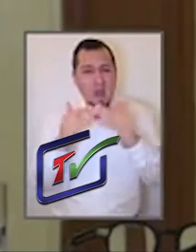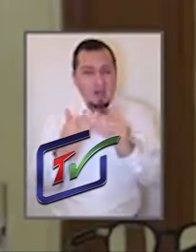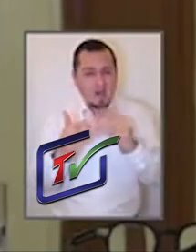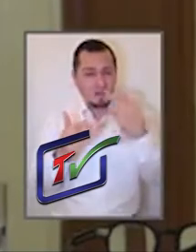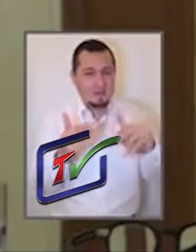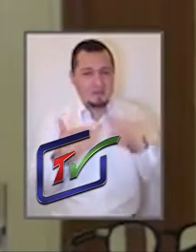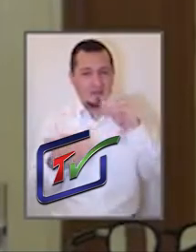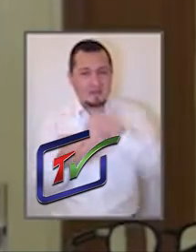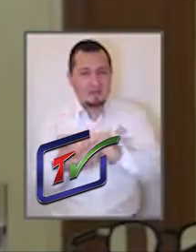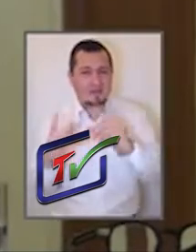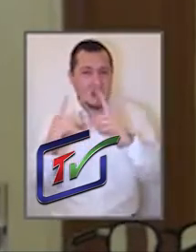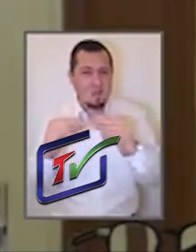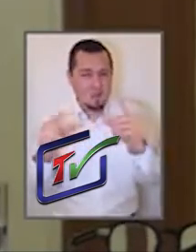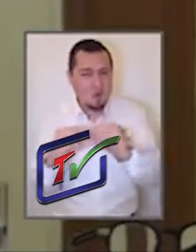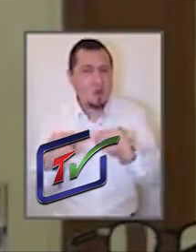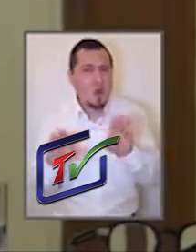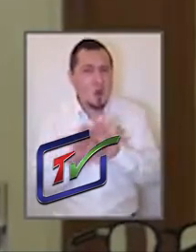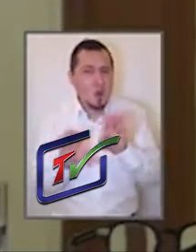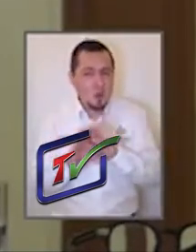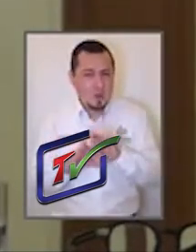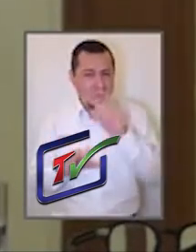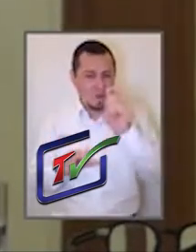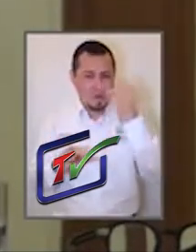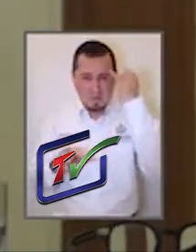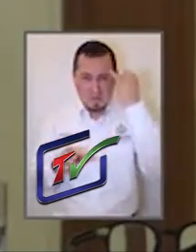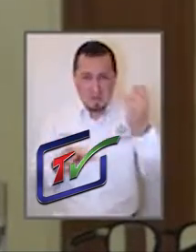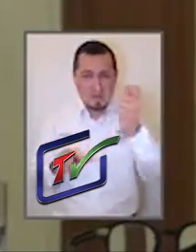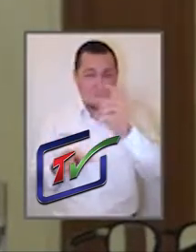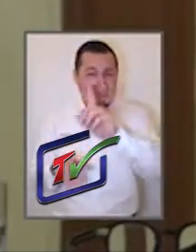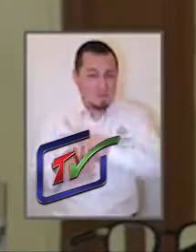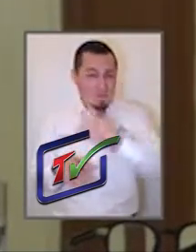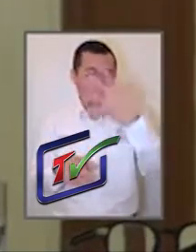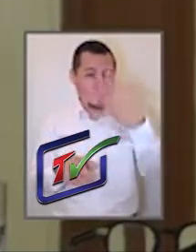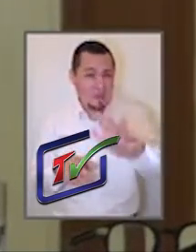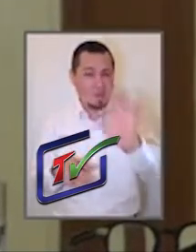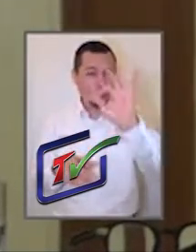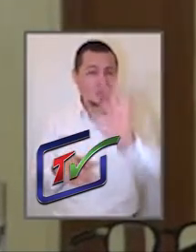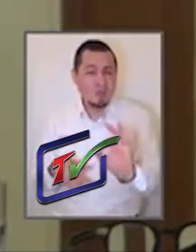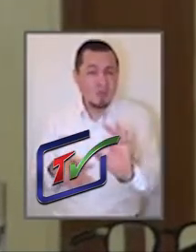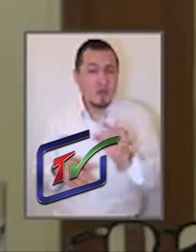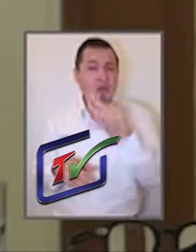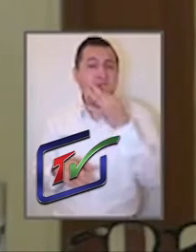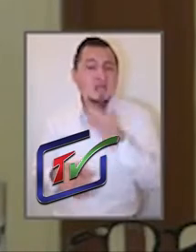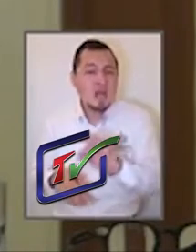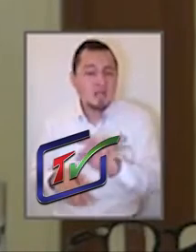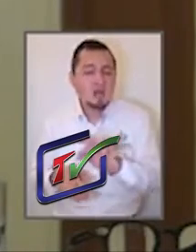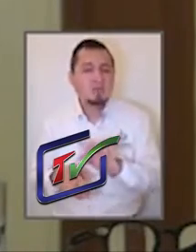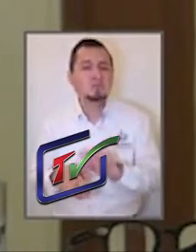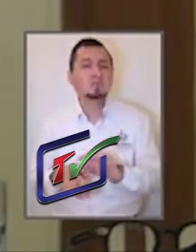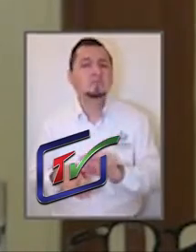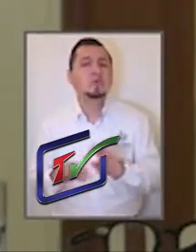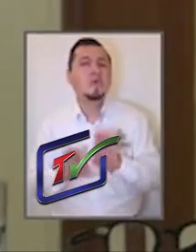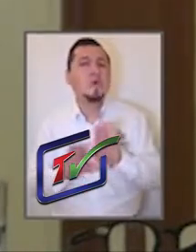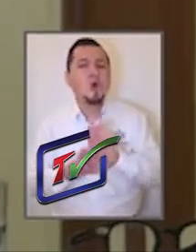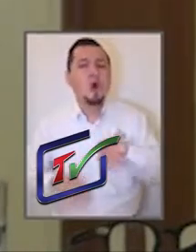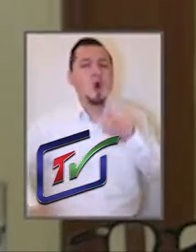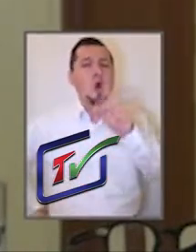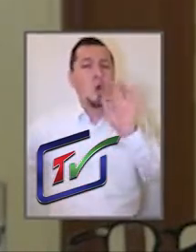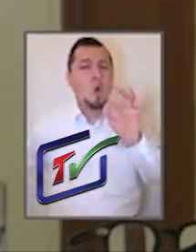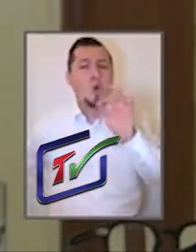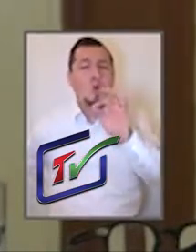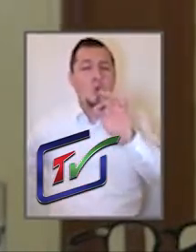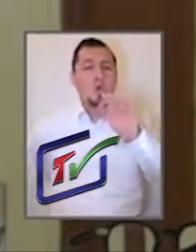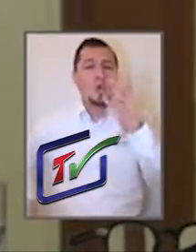de vivienda registradas en el catastro de Zapopan. Nada más imaginen ustedes que el 10% quisieran hacer una fiesta.